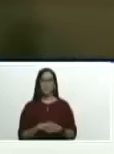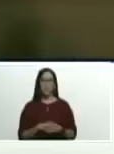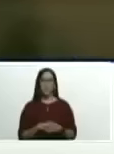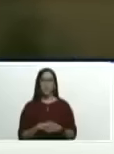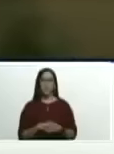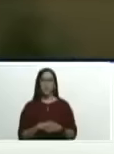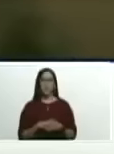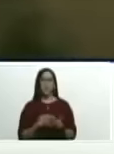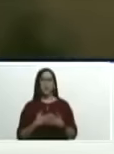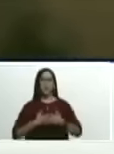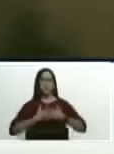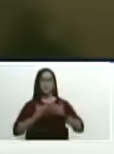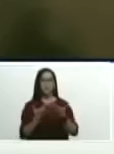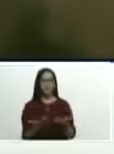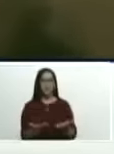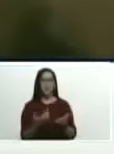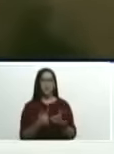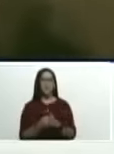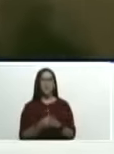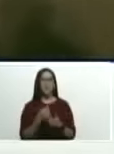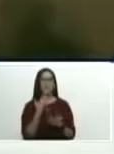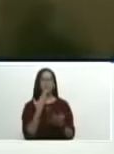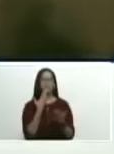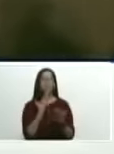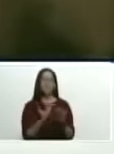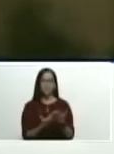consignar la solicitud